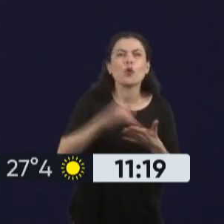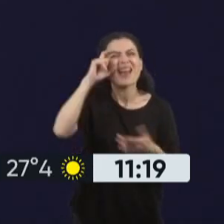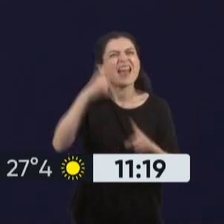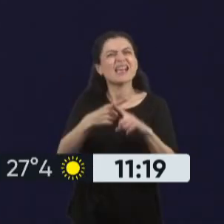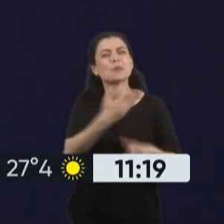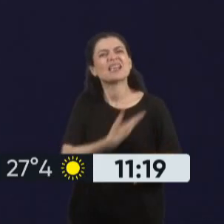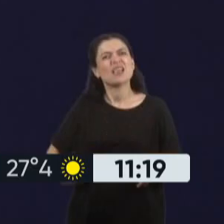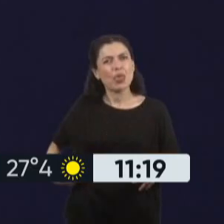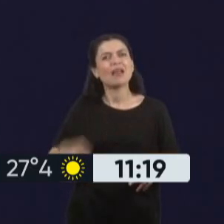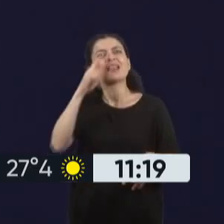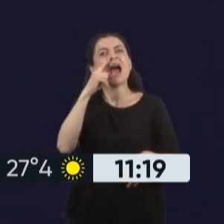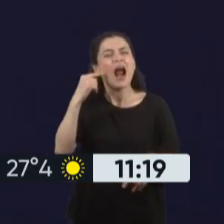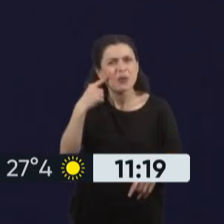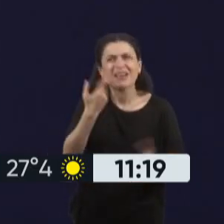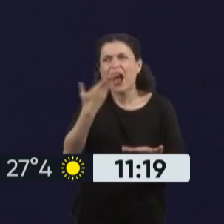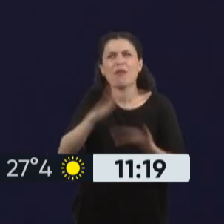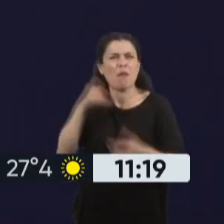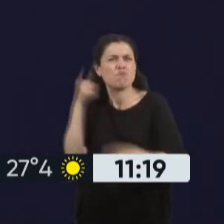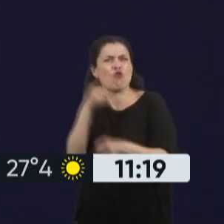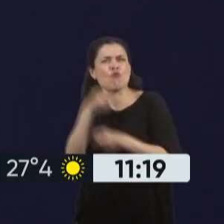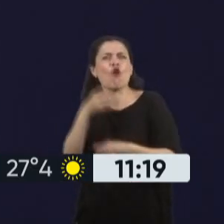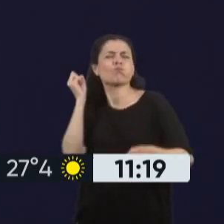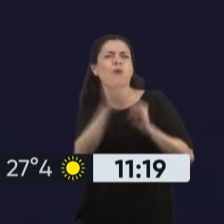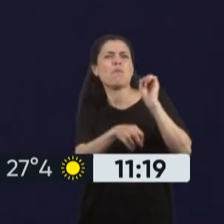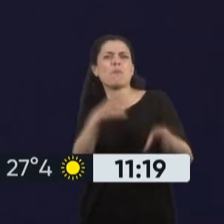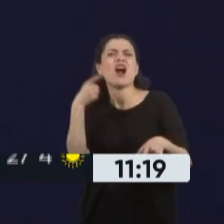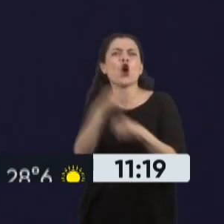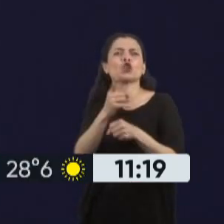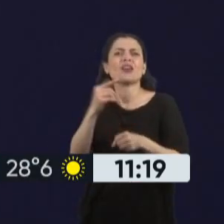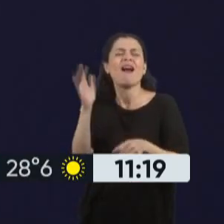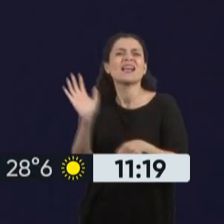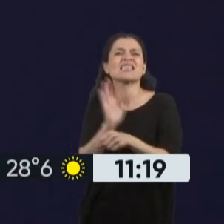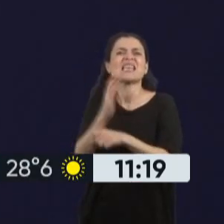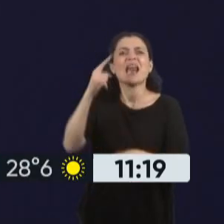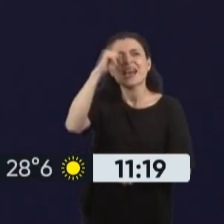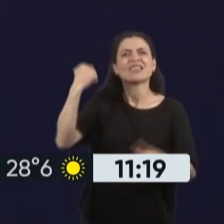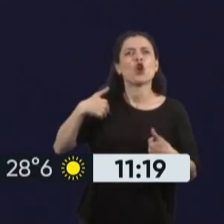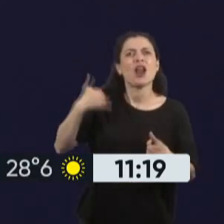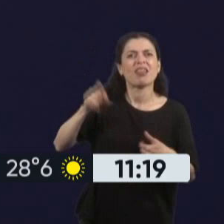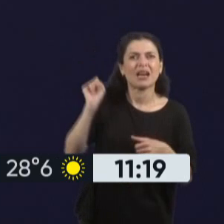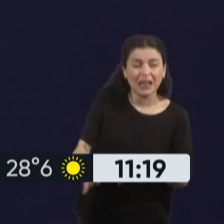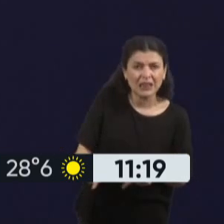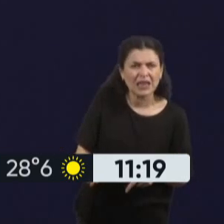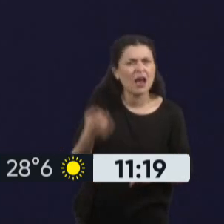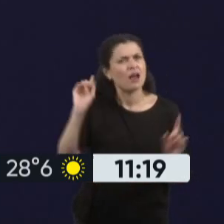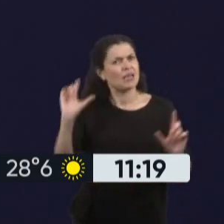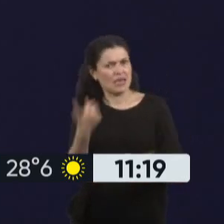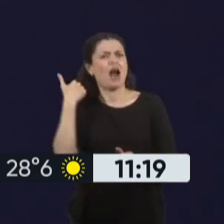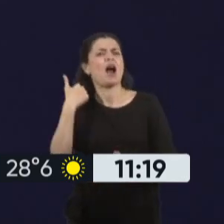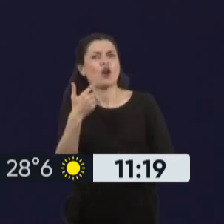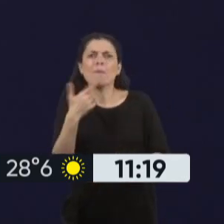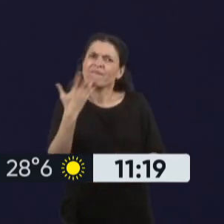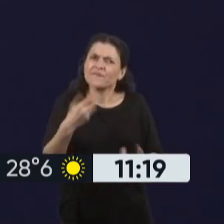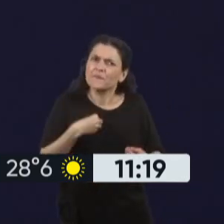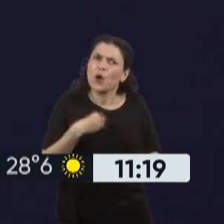expresidente cuando tenemos un cine que al menos a mí me gusta mucho, con grandes películas y grandes series además. Bueno, El Encargado,